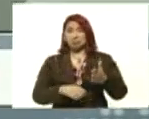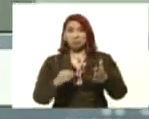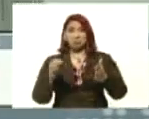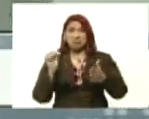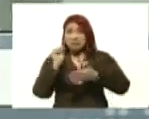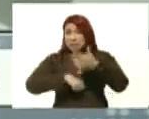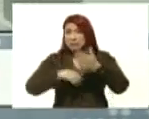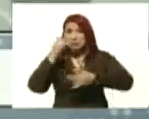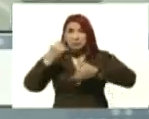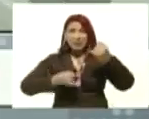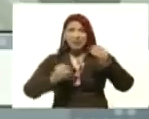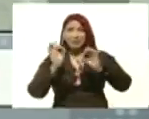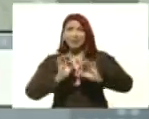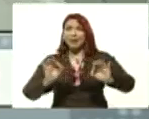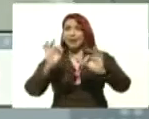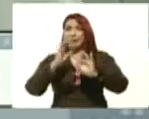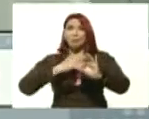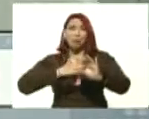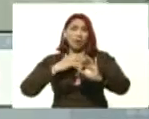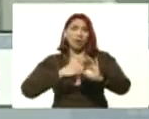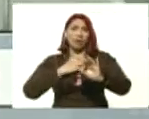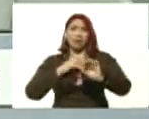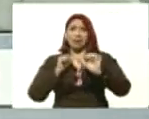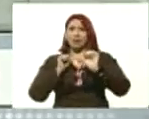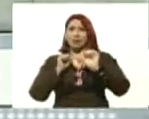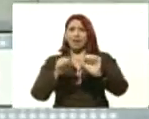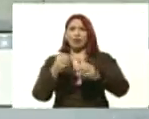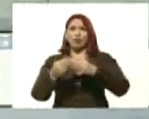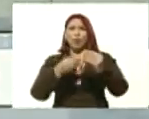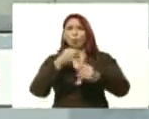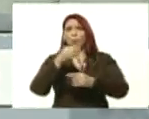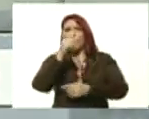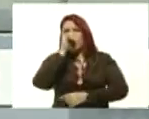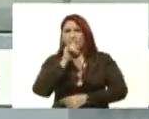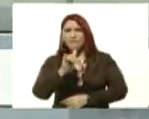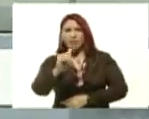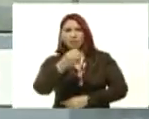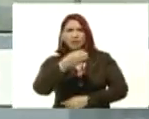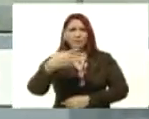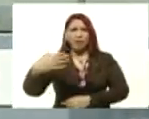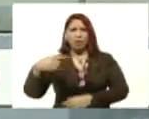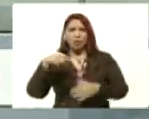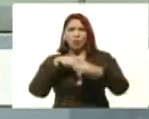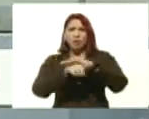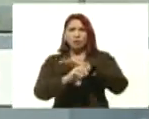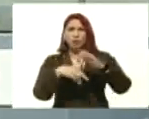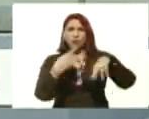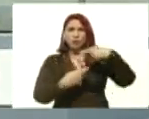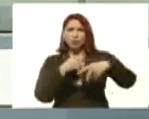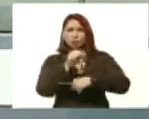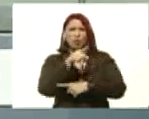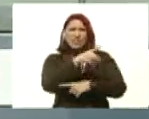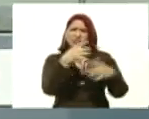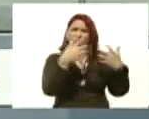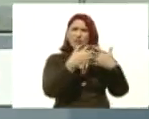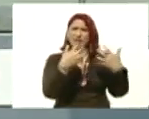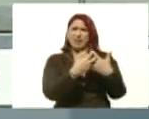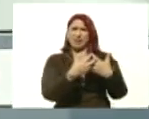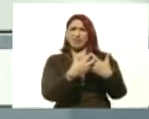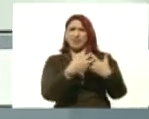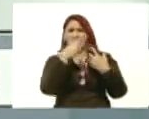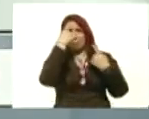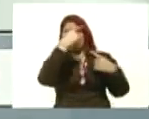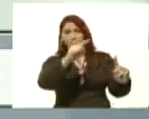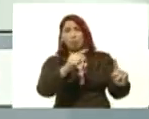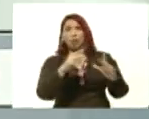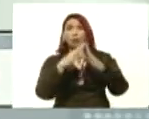terminar. Nada puede quedar como elefante blanco en la revolución, nada. Es una guerra la ineficiencia. Todo lo